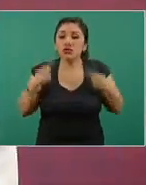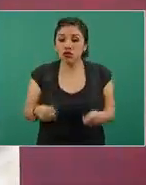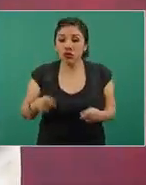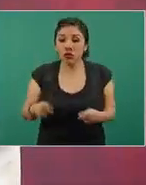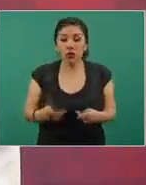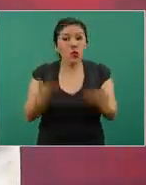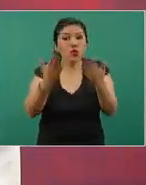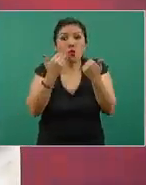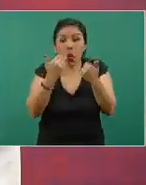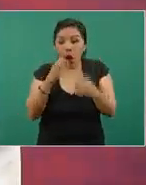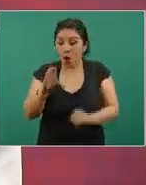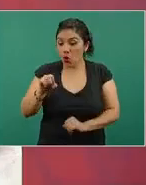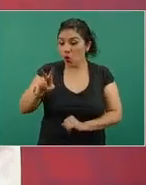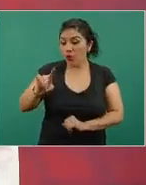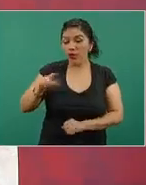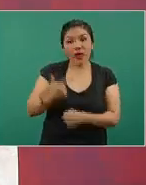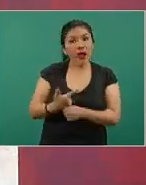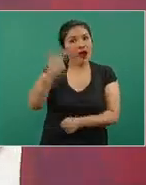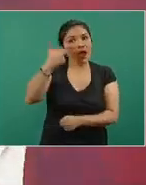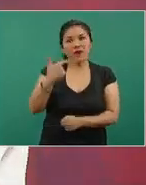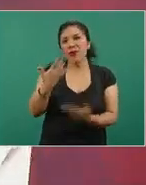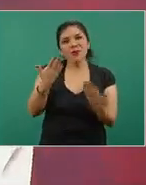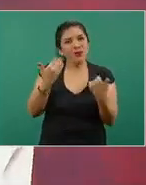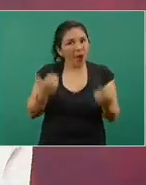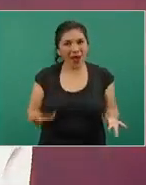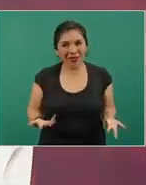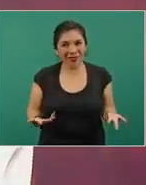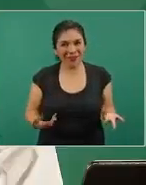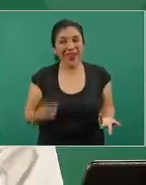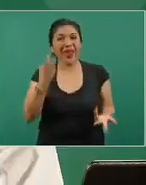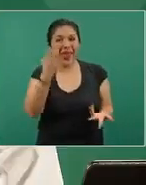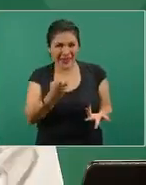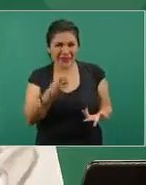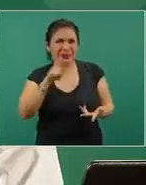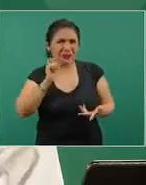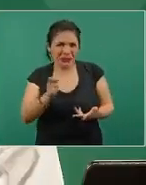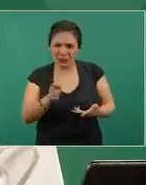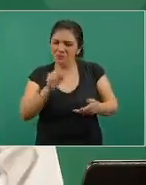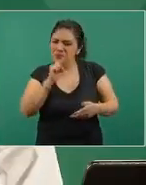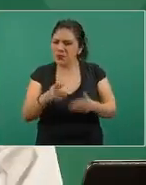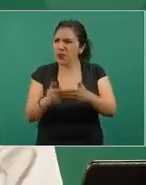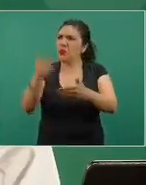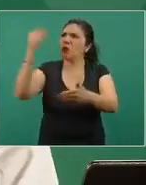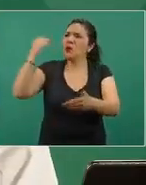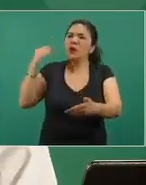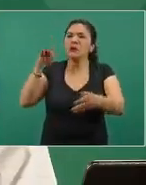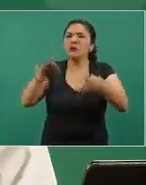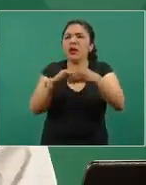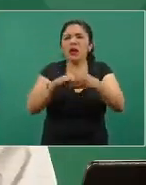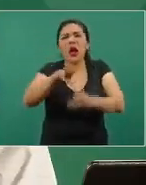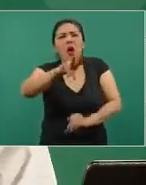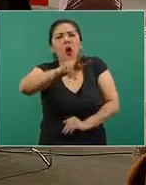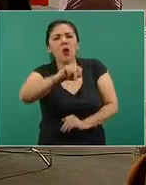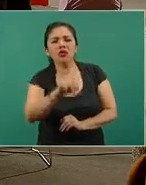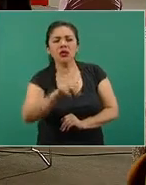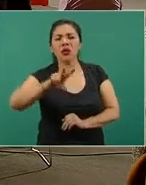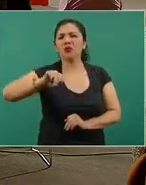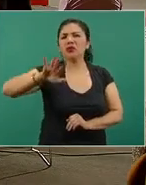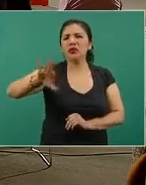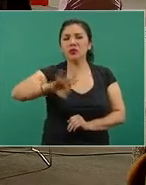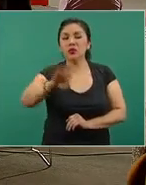no tienen COVID grave. Y esto sigue siendo, y lo es desde el inicio de la epidemia, cercano al